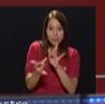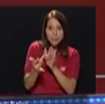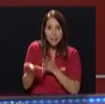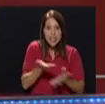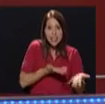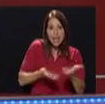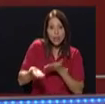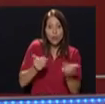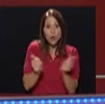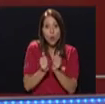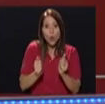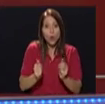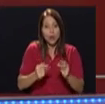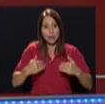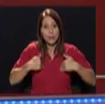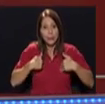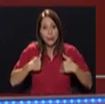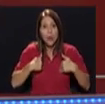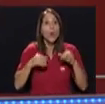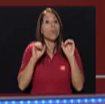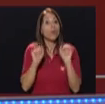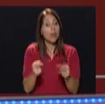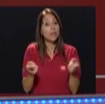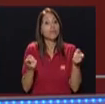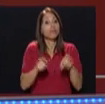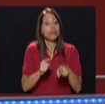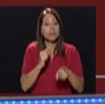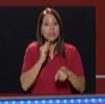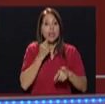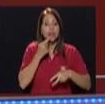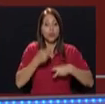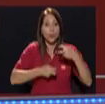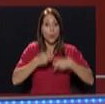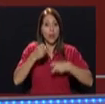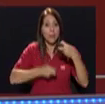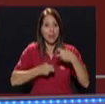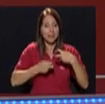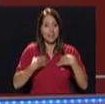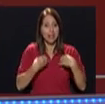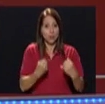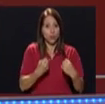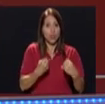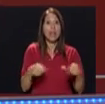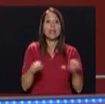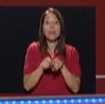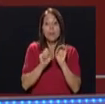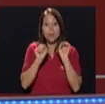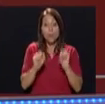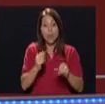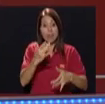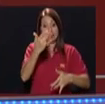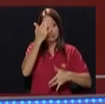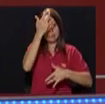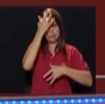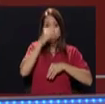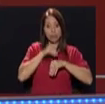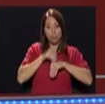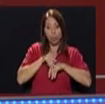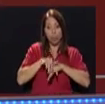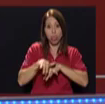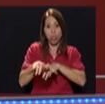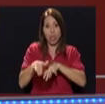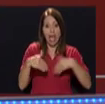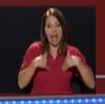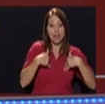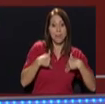vida silvestre nos puede generar problemas serios de salud pública y también de transmisión de enfermedades de animales domésticos a vida silvestre